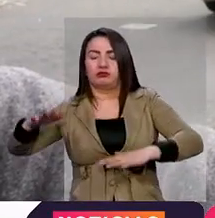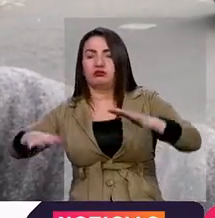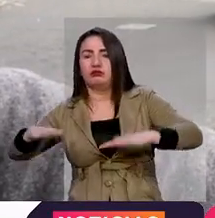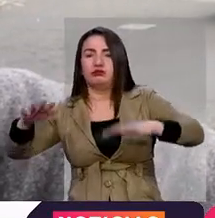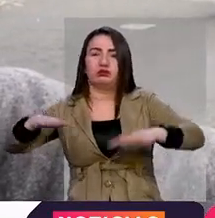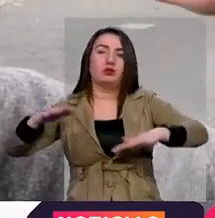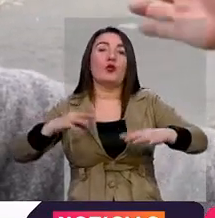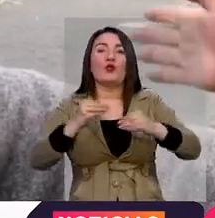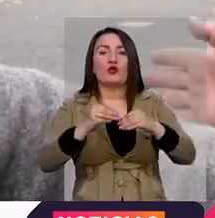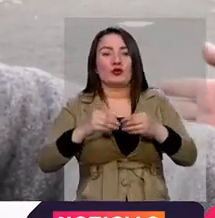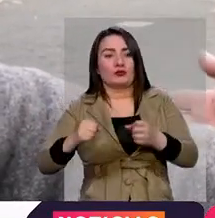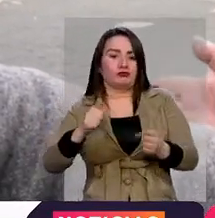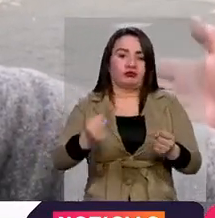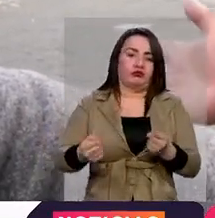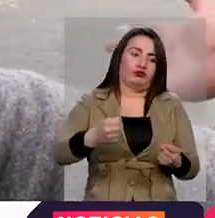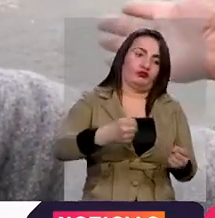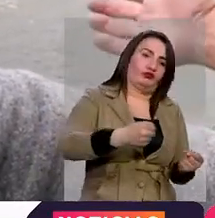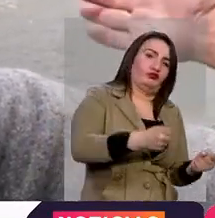tienen que abrir mucho